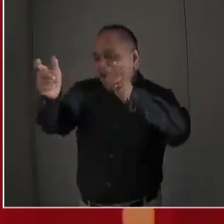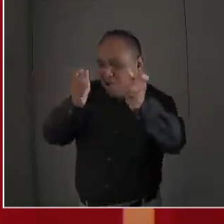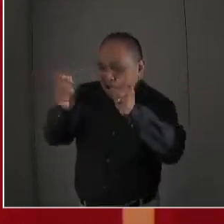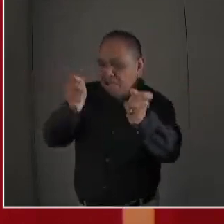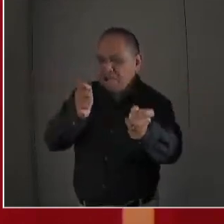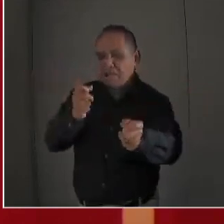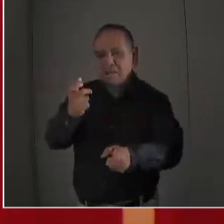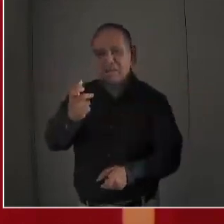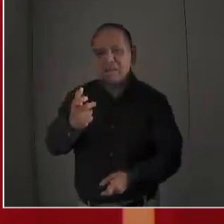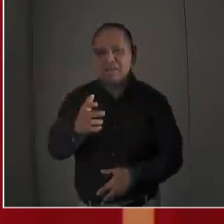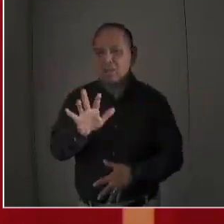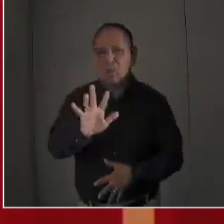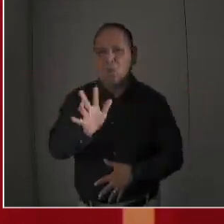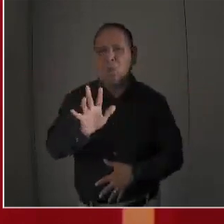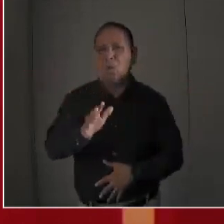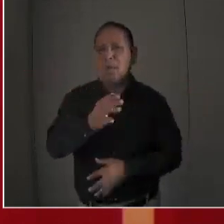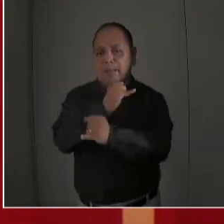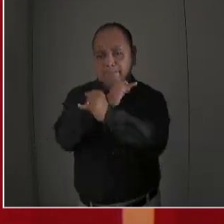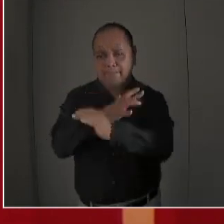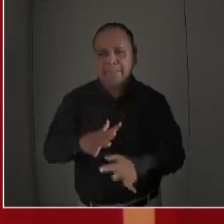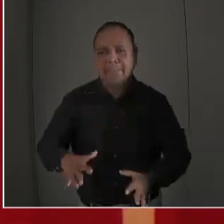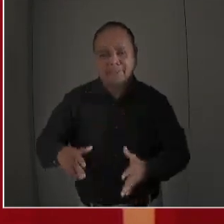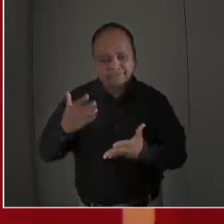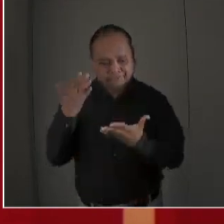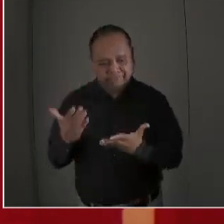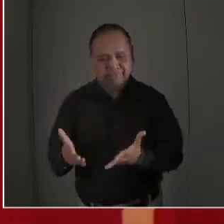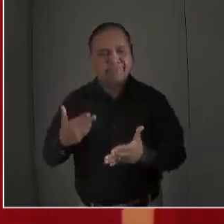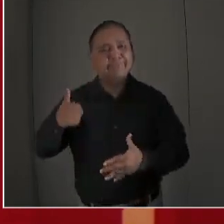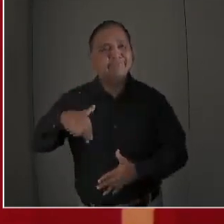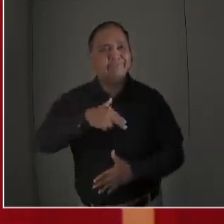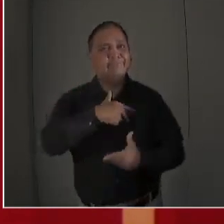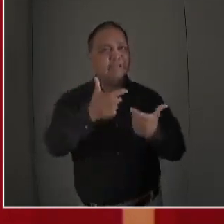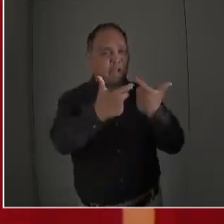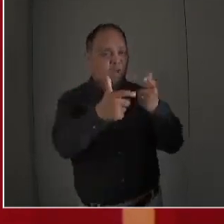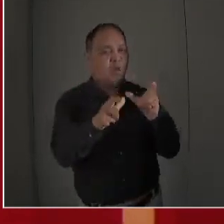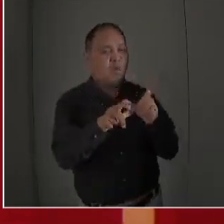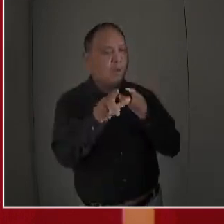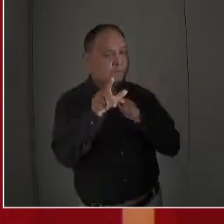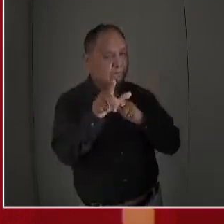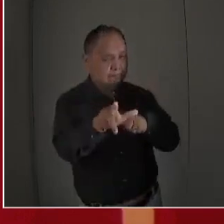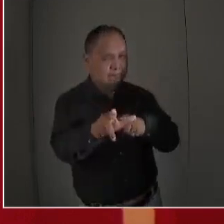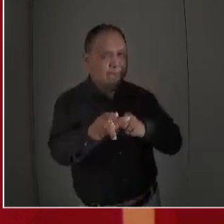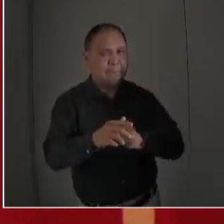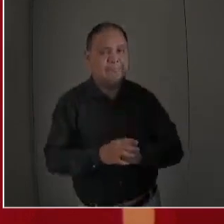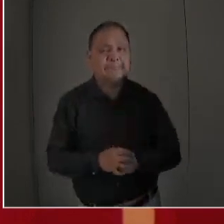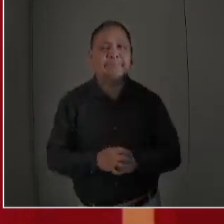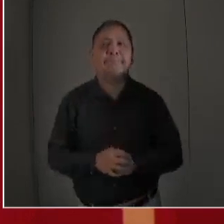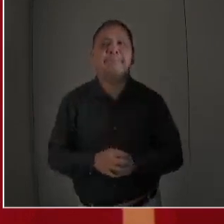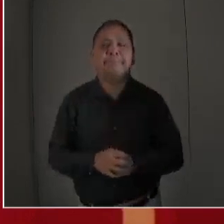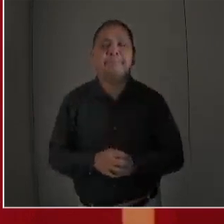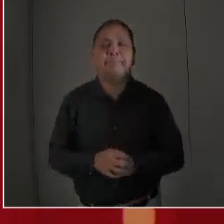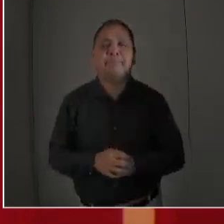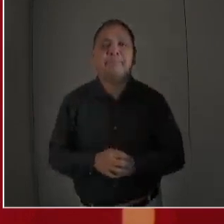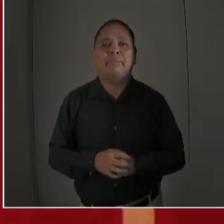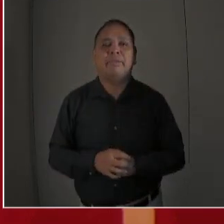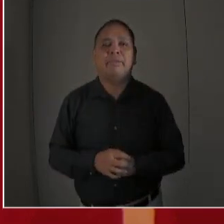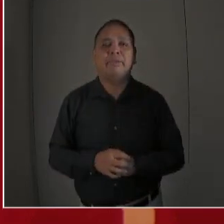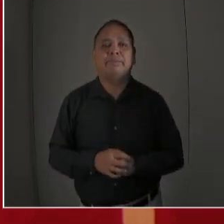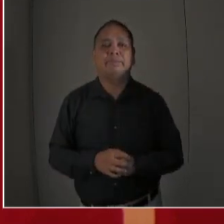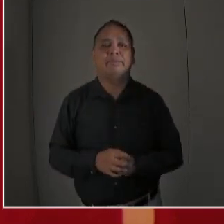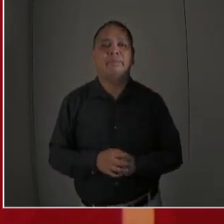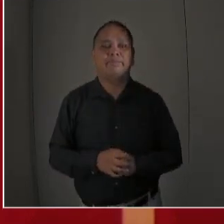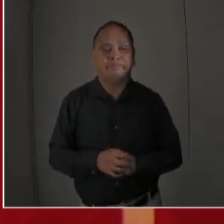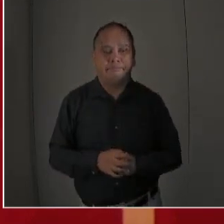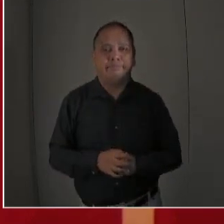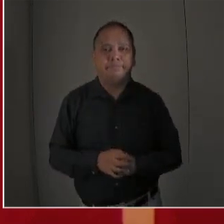las circunstancias. Entonces, mantenernos como un partido movimiento. También nos sugirió